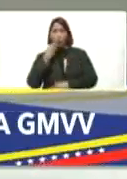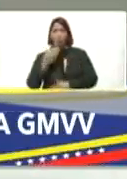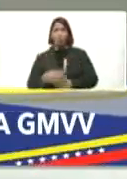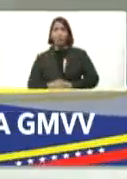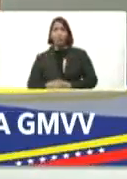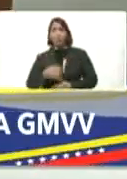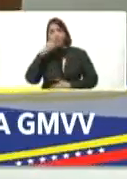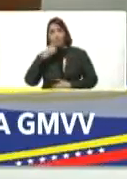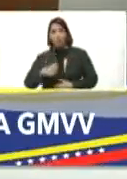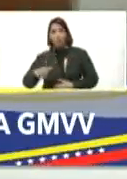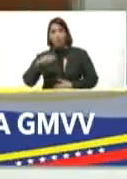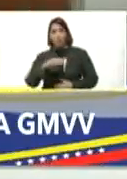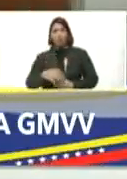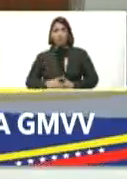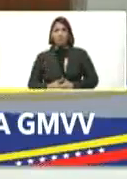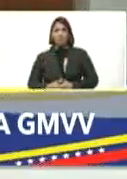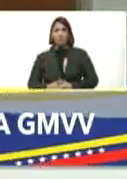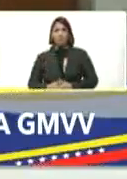del pueblo.